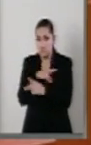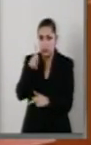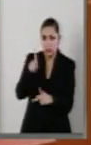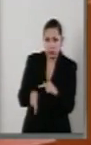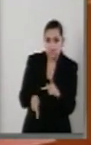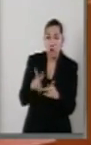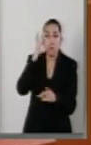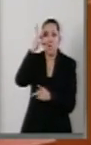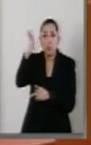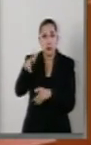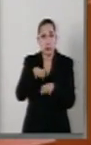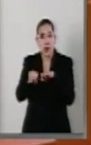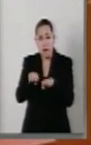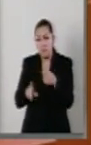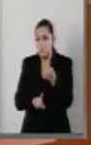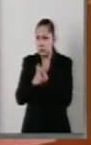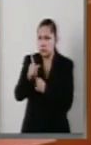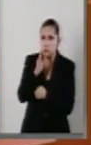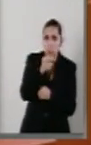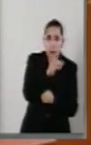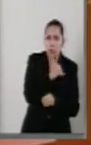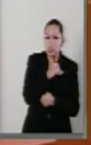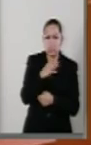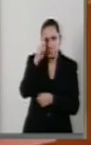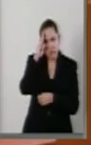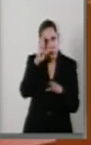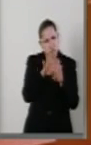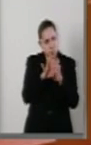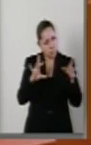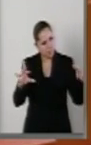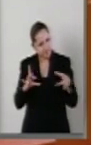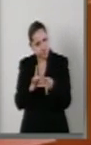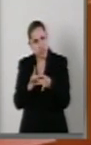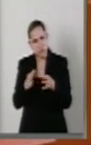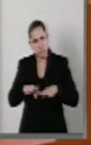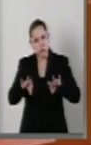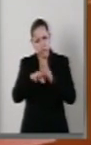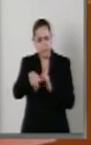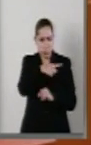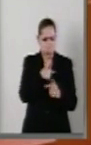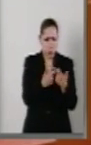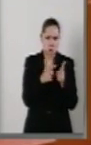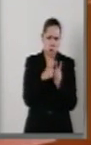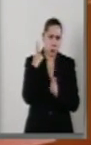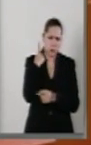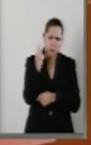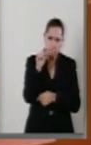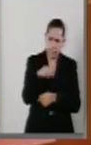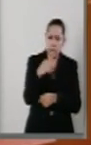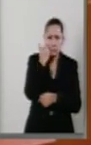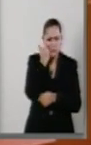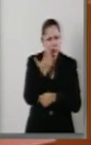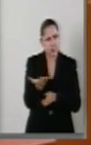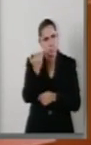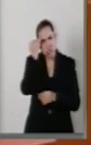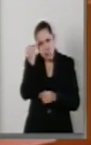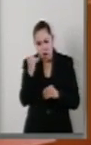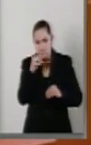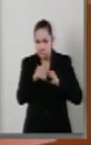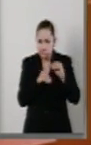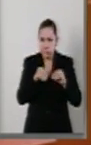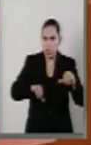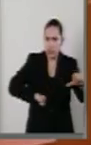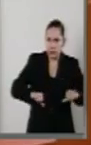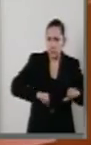oportunidades de empleo. Por nuestra parte, en el Grupo Parlamentario de Acción Nacional, seguiremos trabajando para innovar mecanismos y políticas de apoyo